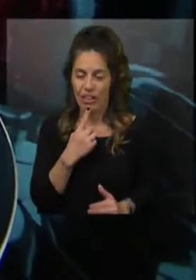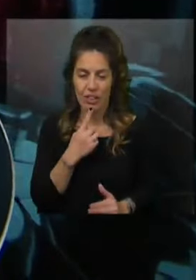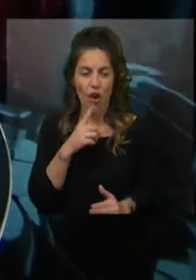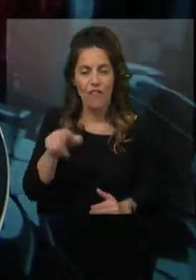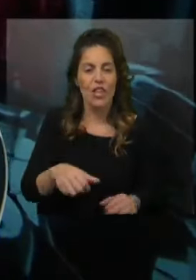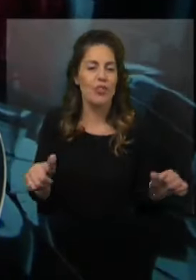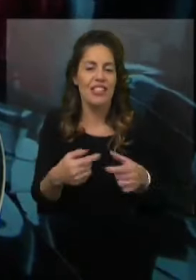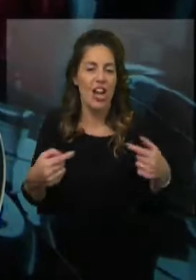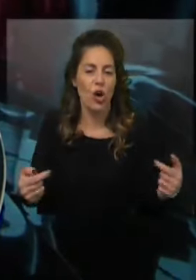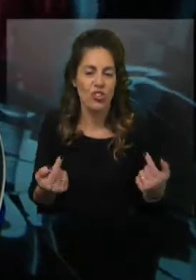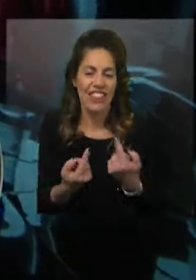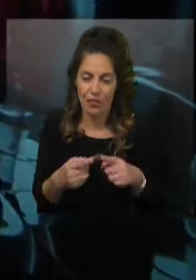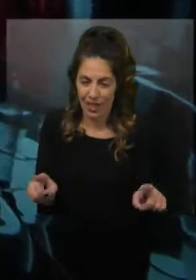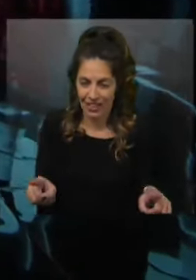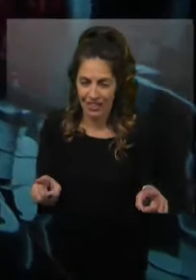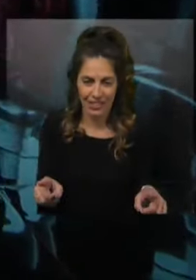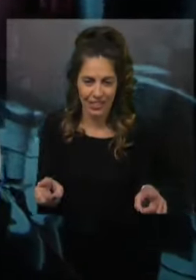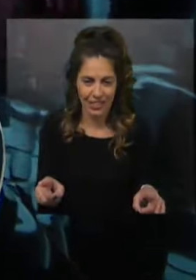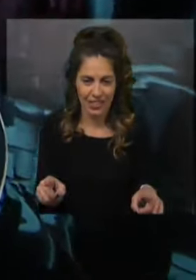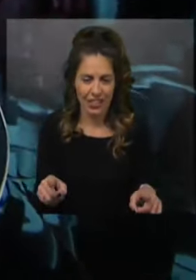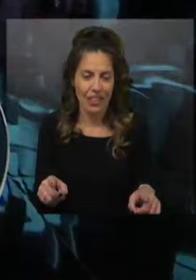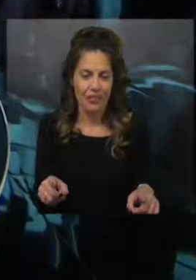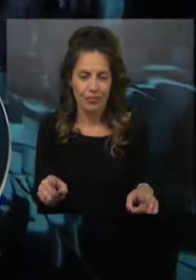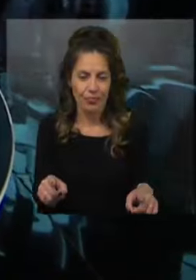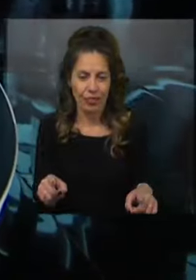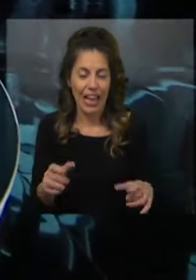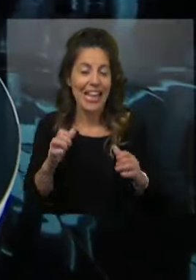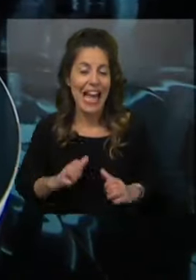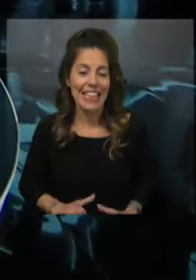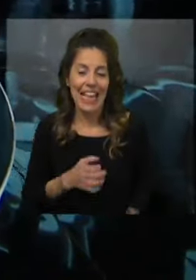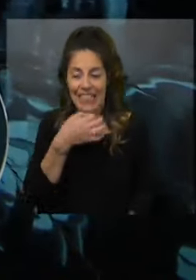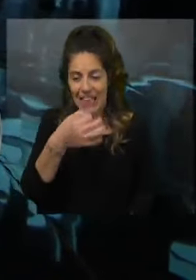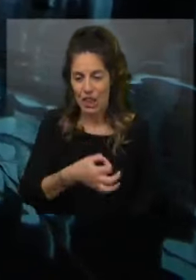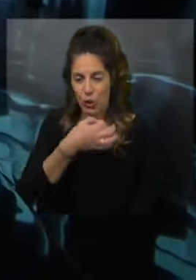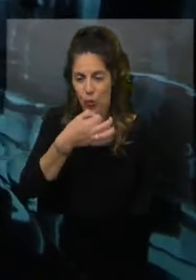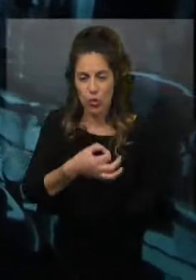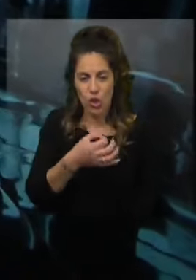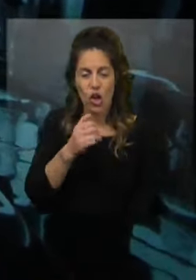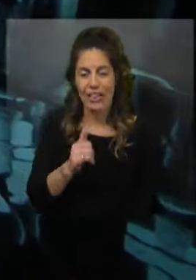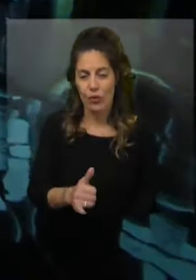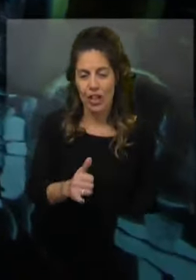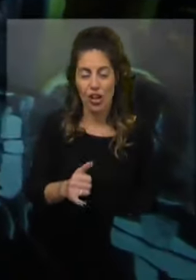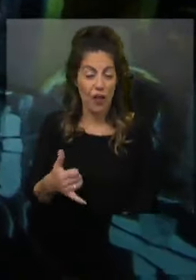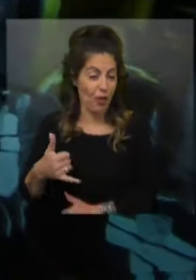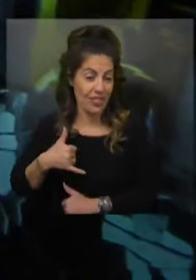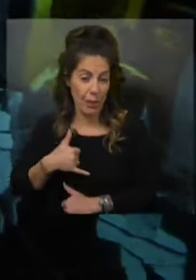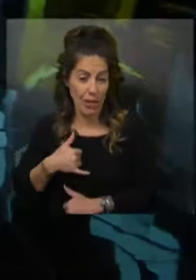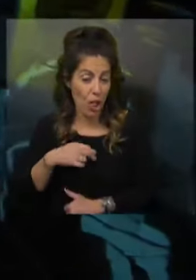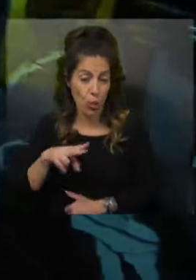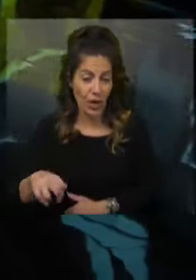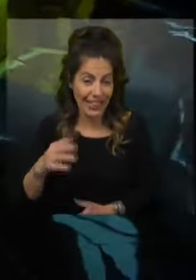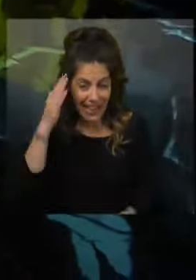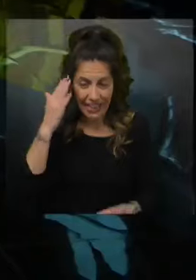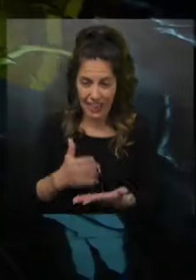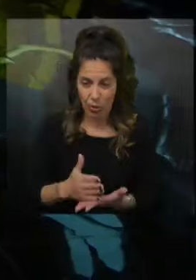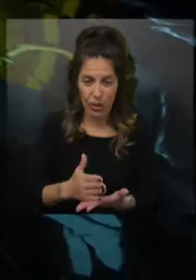diferentes como fue la la ética y el discurso de ética Perdón que tuvieron las fuerzas armadas durante la dictadura y